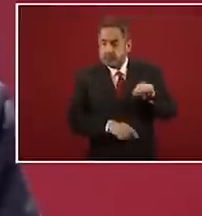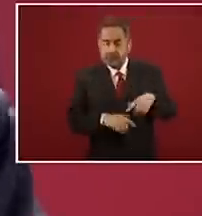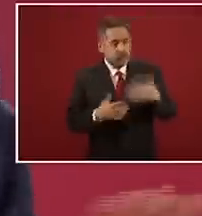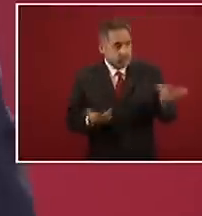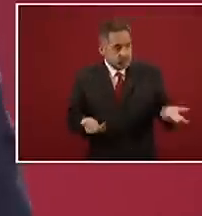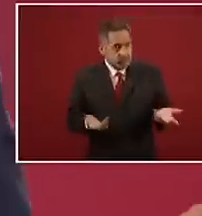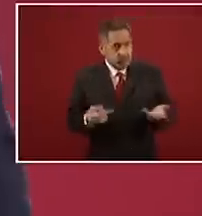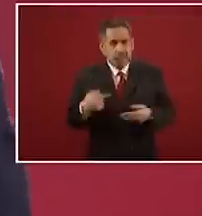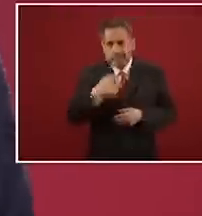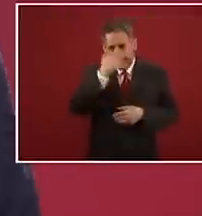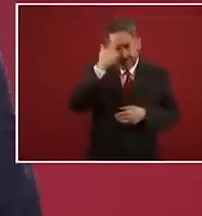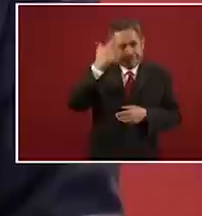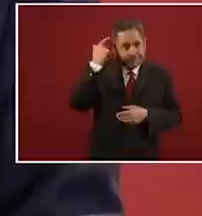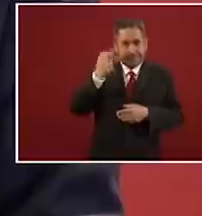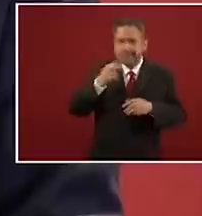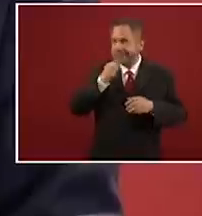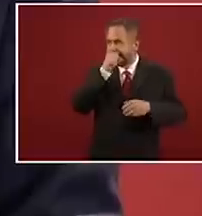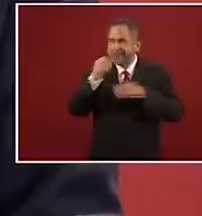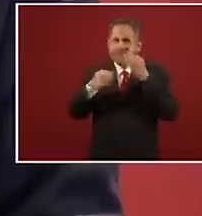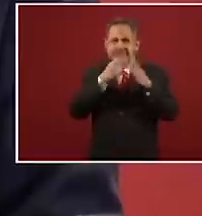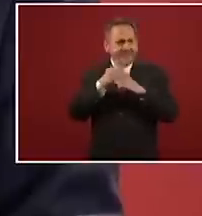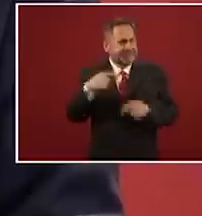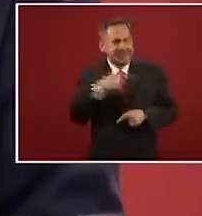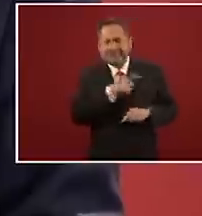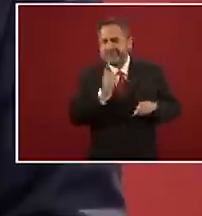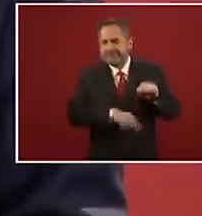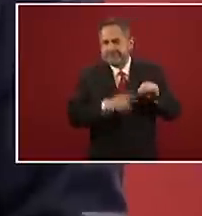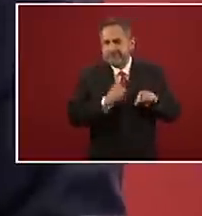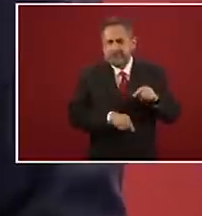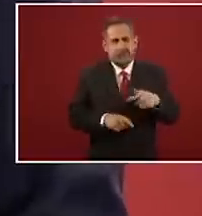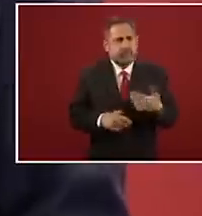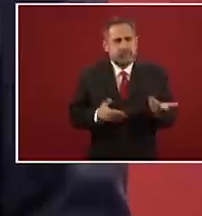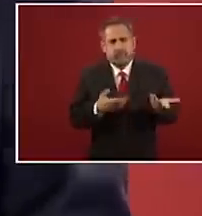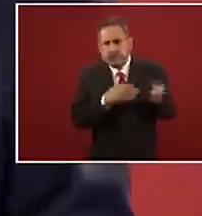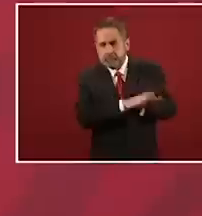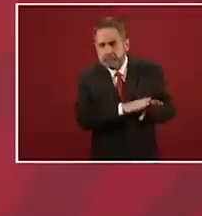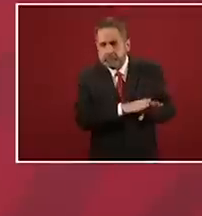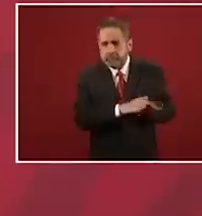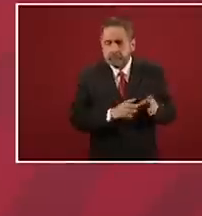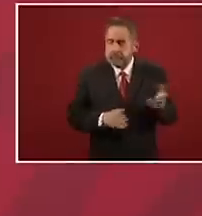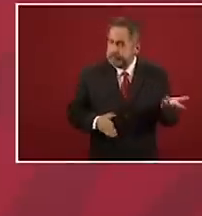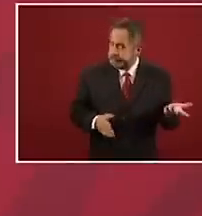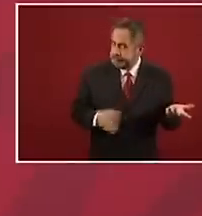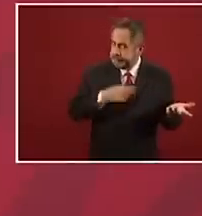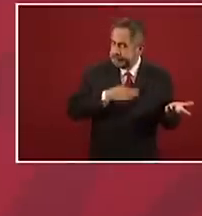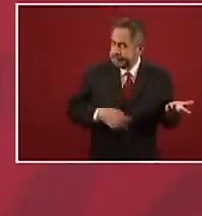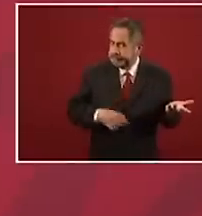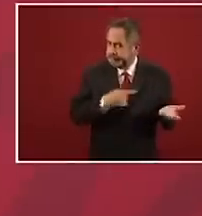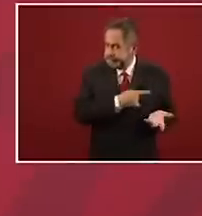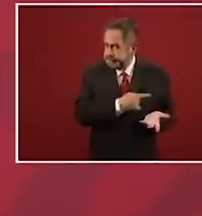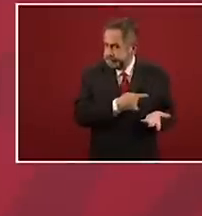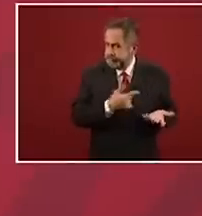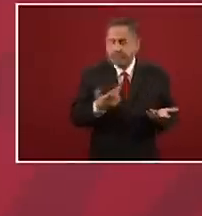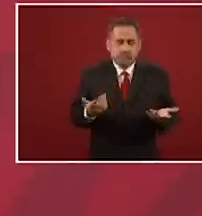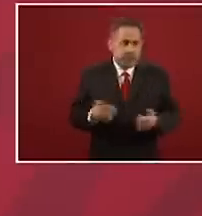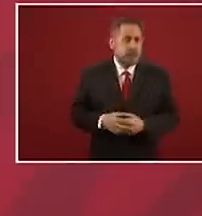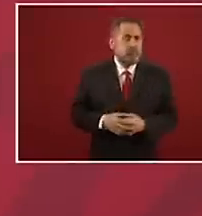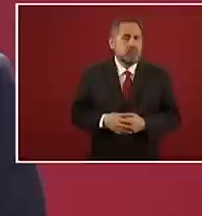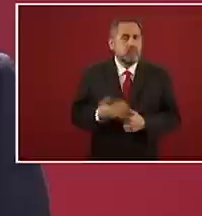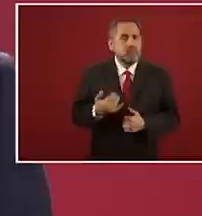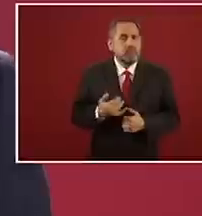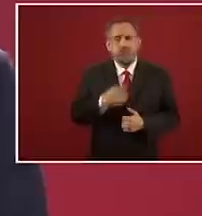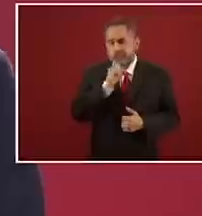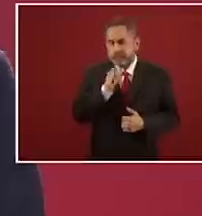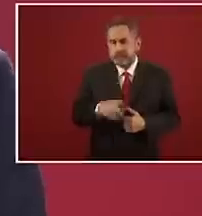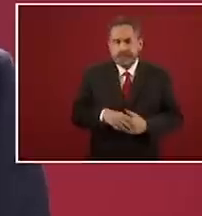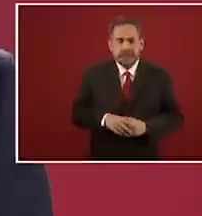Hubo toda una campaña y hasta por